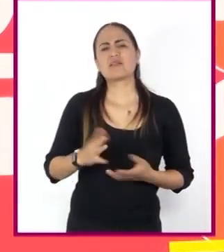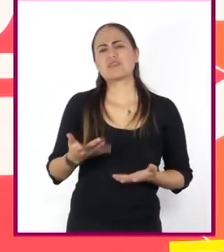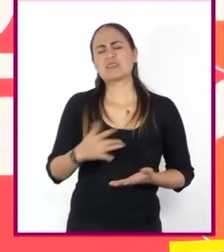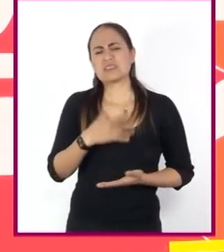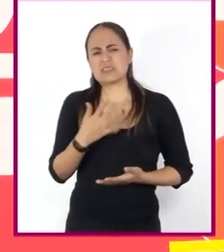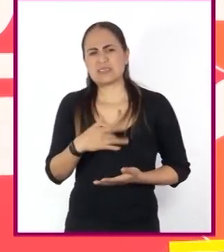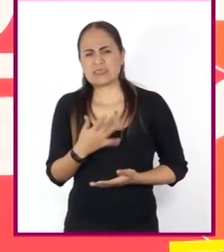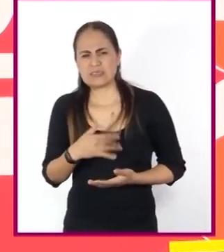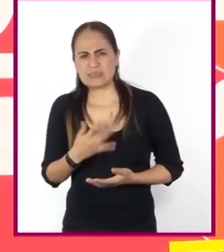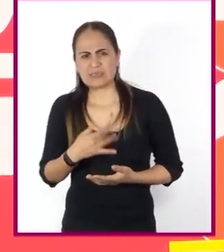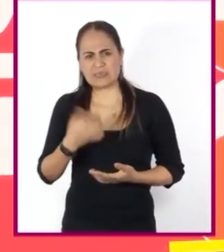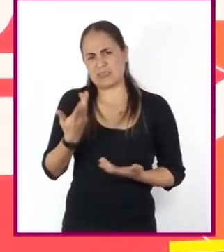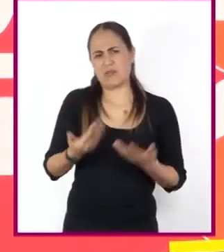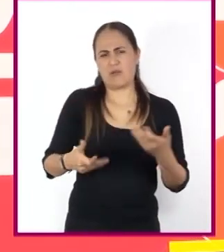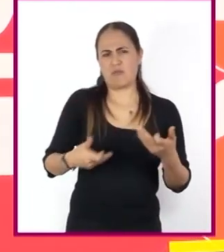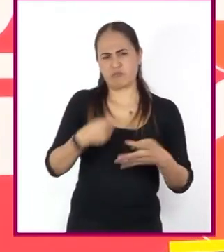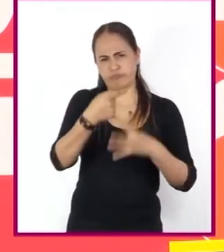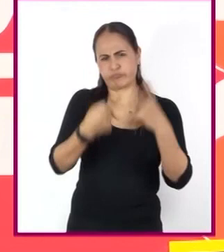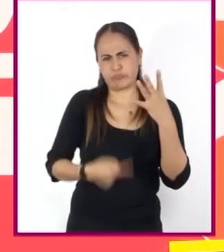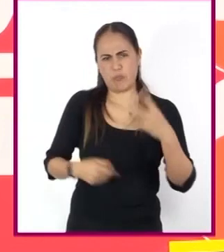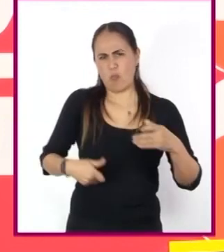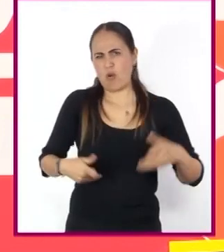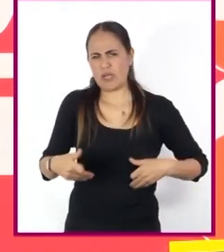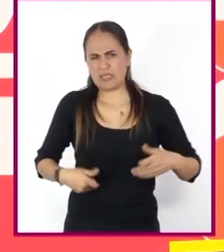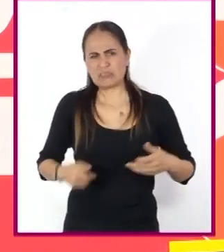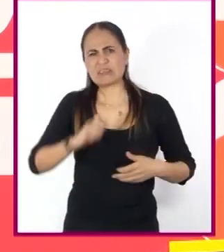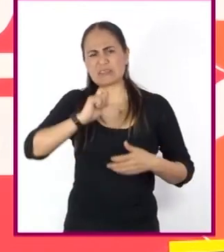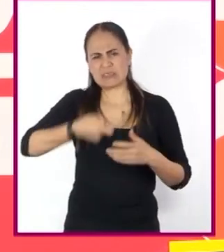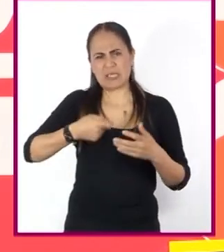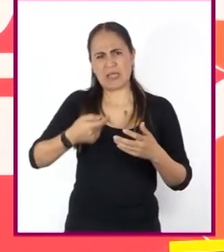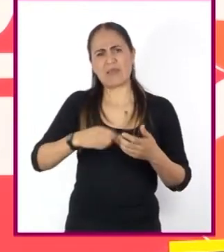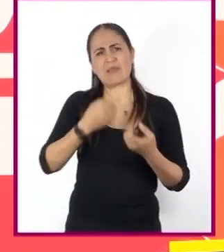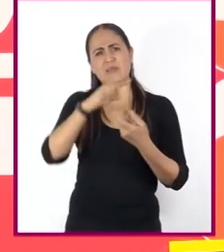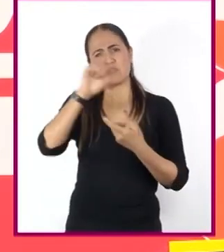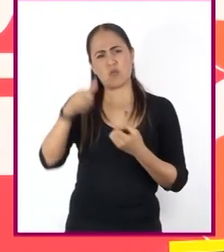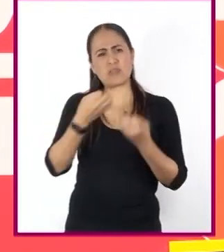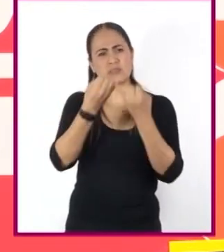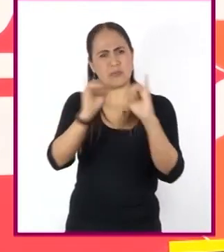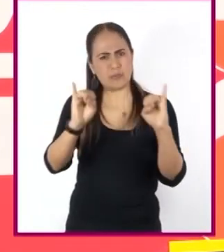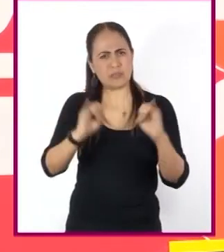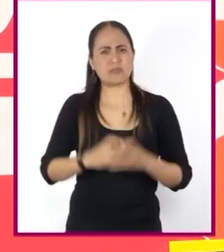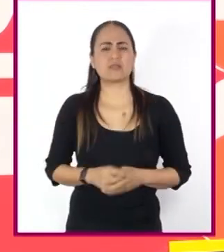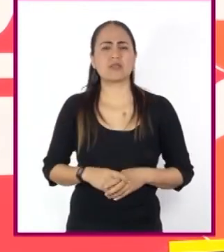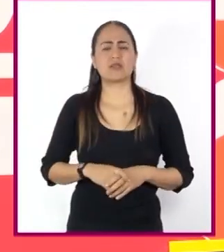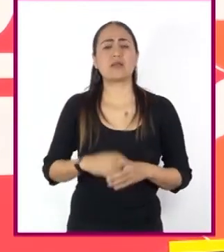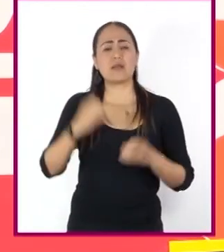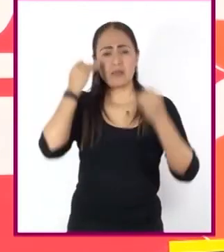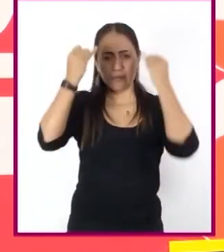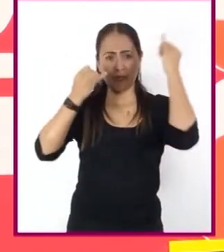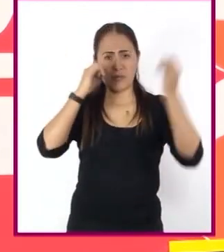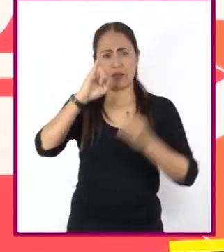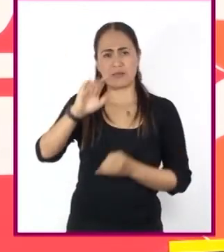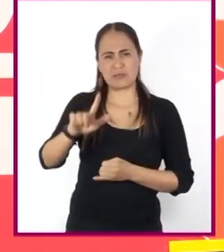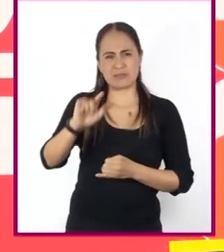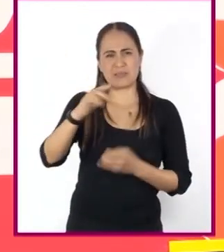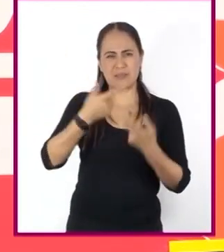que generaron la independencia de las 13 colonias? ¿Cómo influyeron las ideas liberales e ilustradas en este